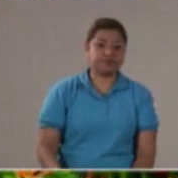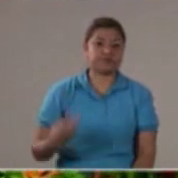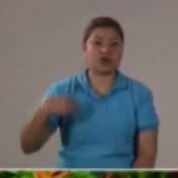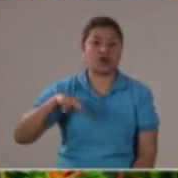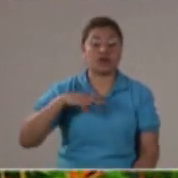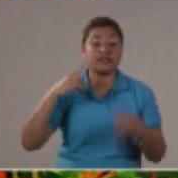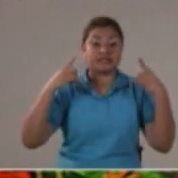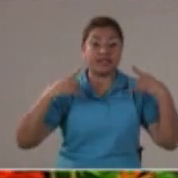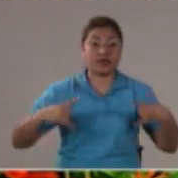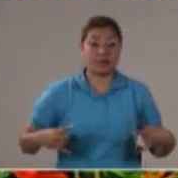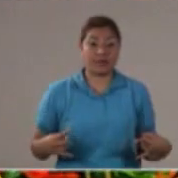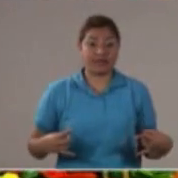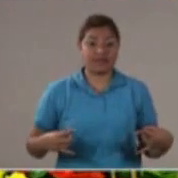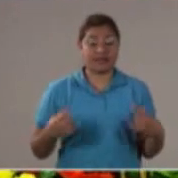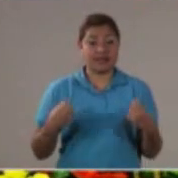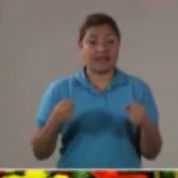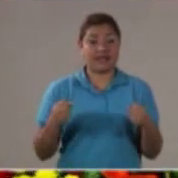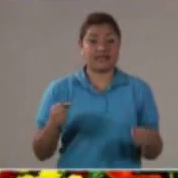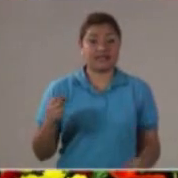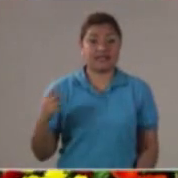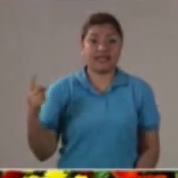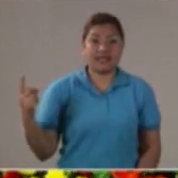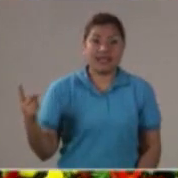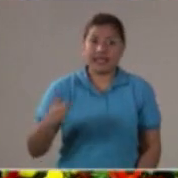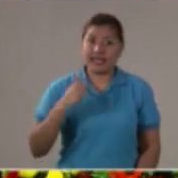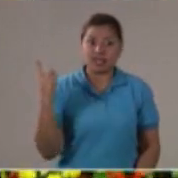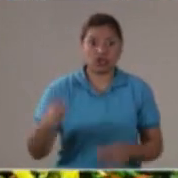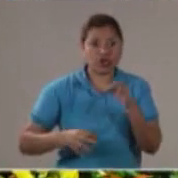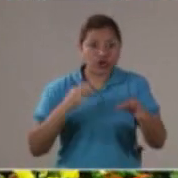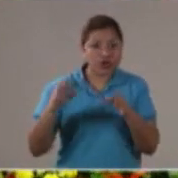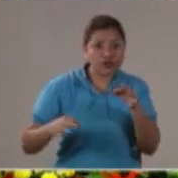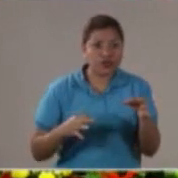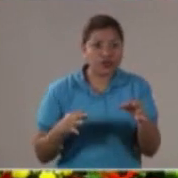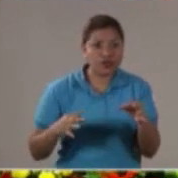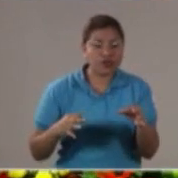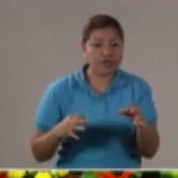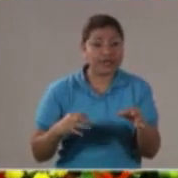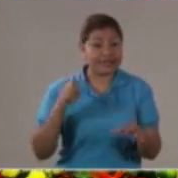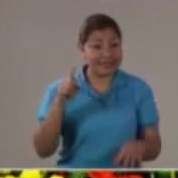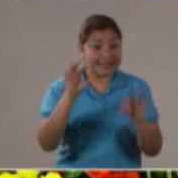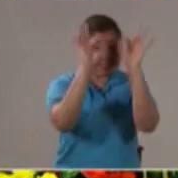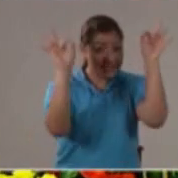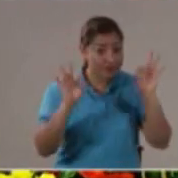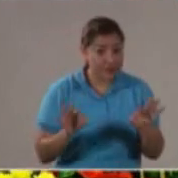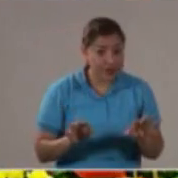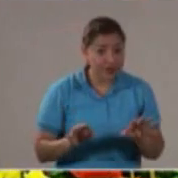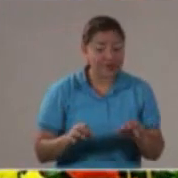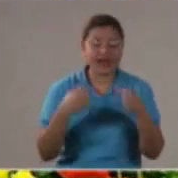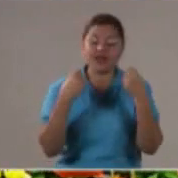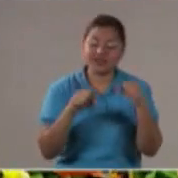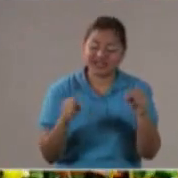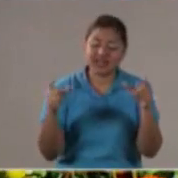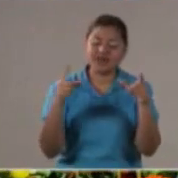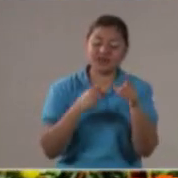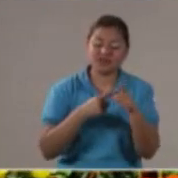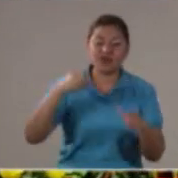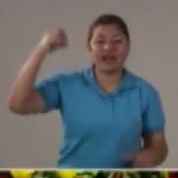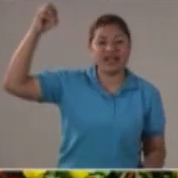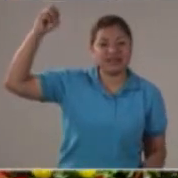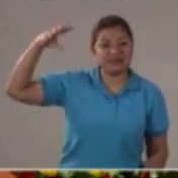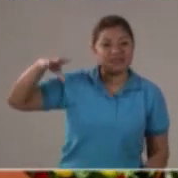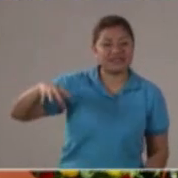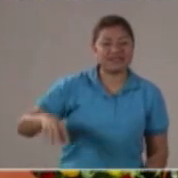Nuestra humanidad hace que eso fluya de una manera tremenda. Y si de esa misma manera fluyeran las bendiciones, wow,